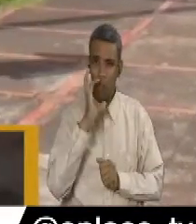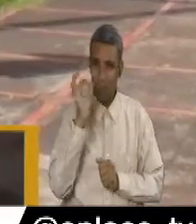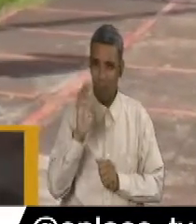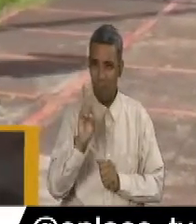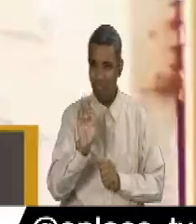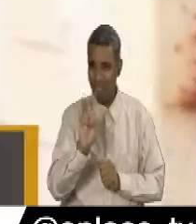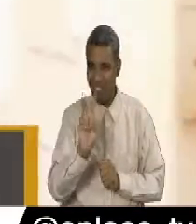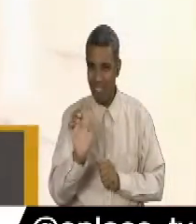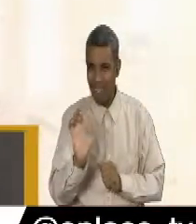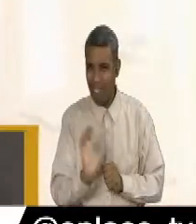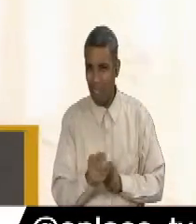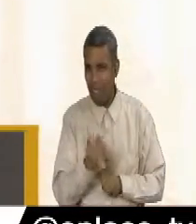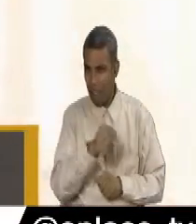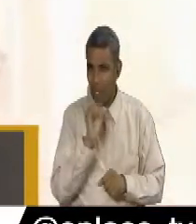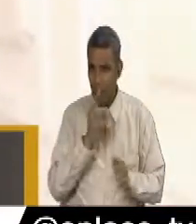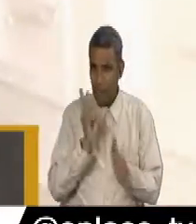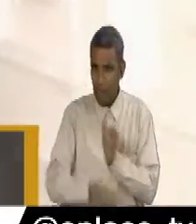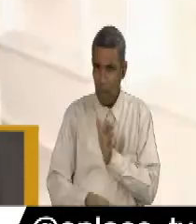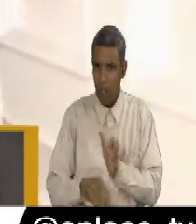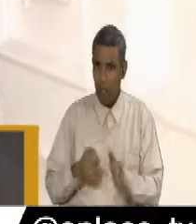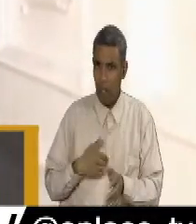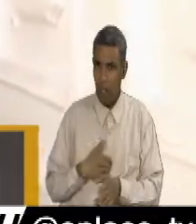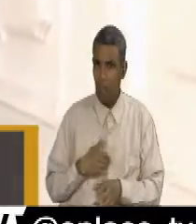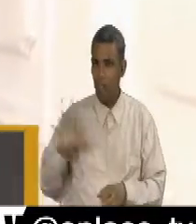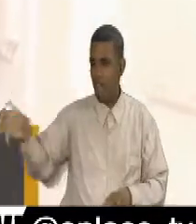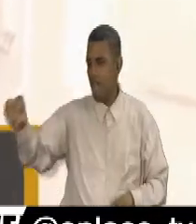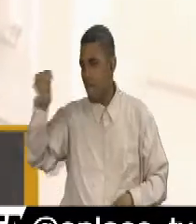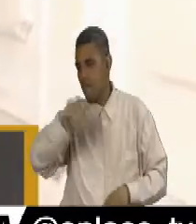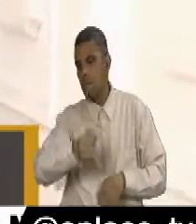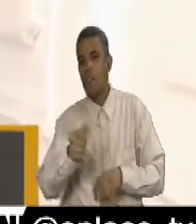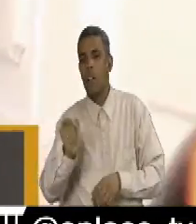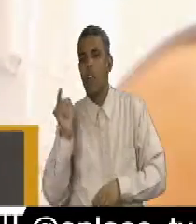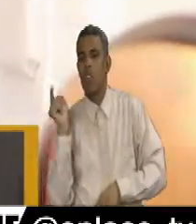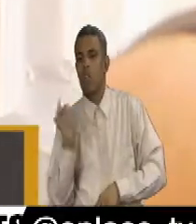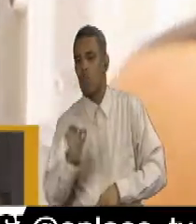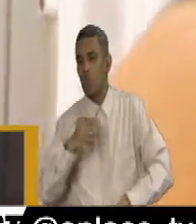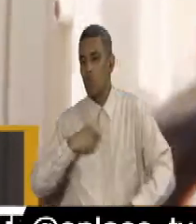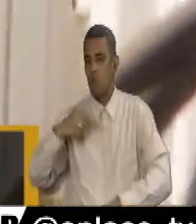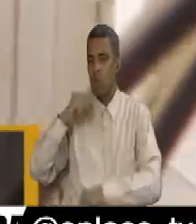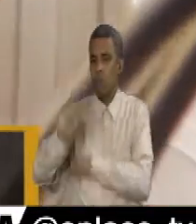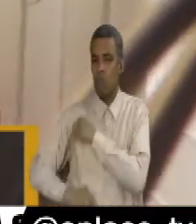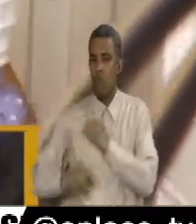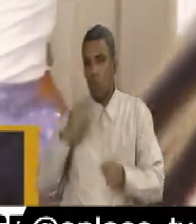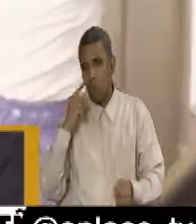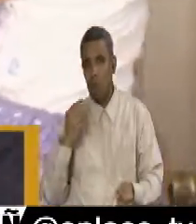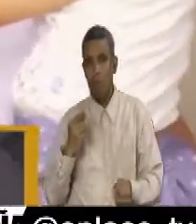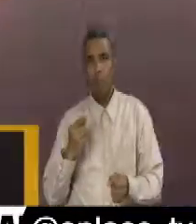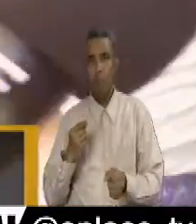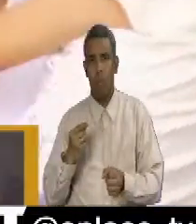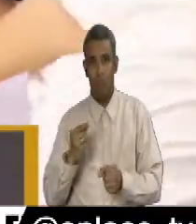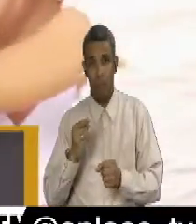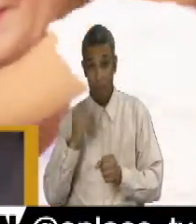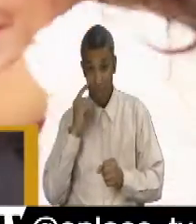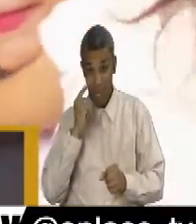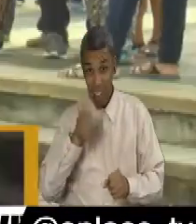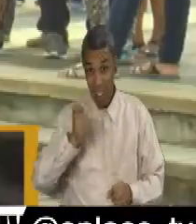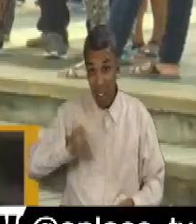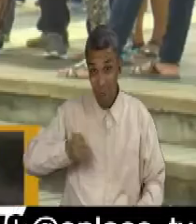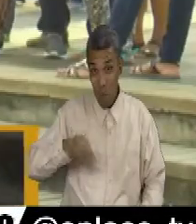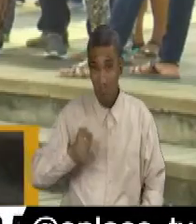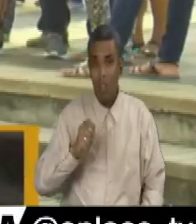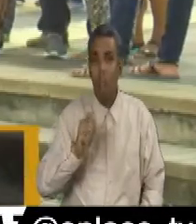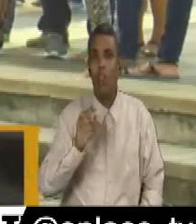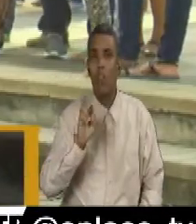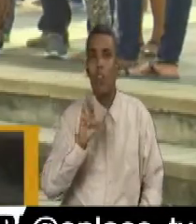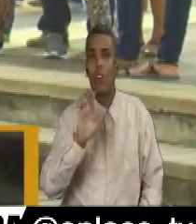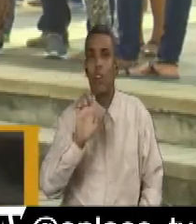el secretario de Obras Públicas de Barrancabermeja. Hablamos precisamente con su abogado, el doctor Reinaldo Villalba, quien estuvo